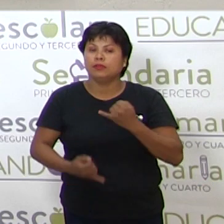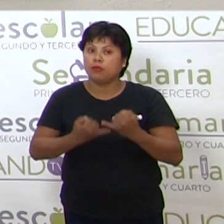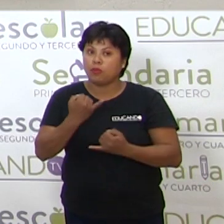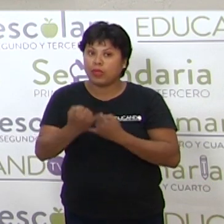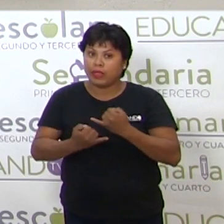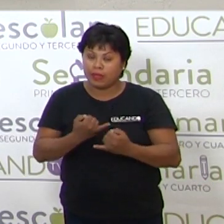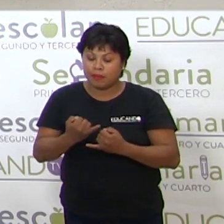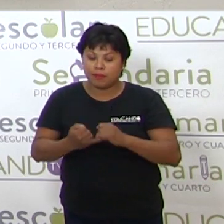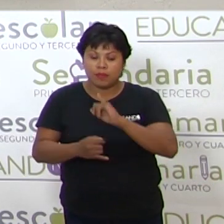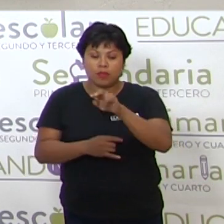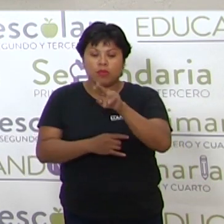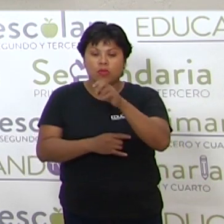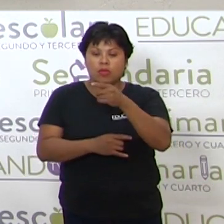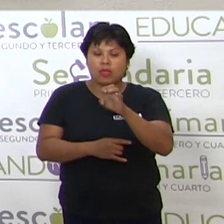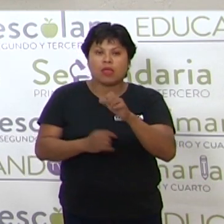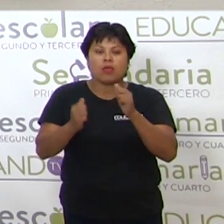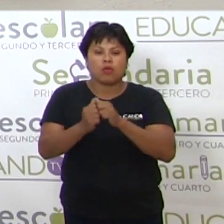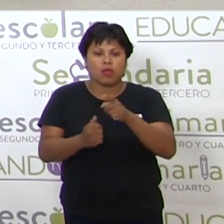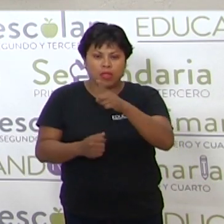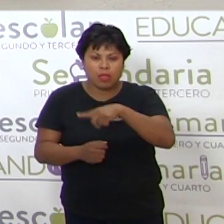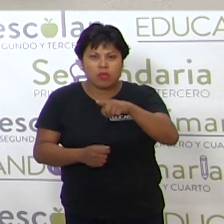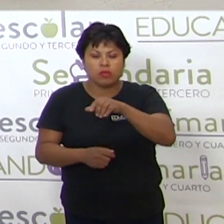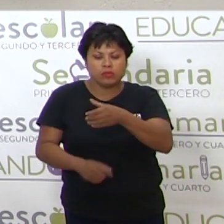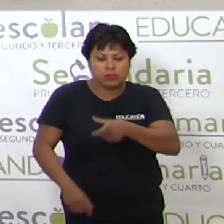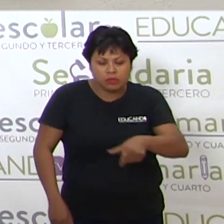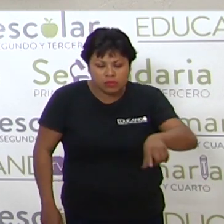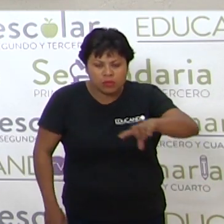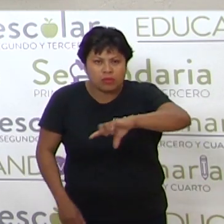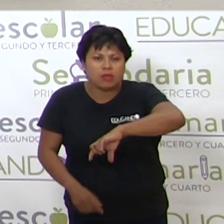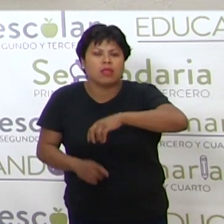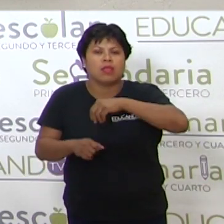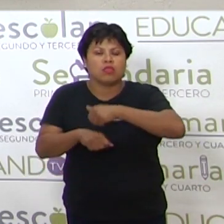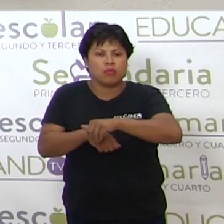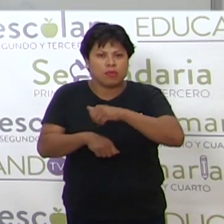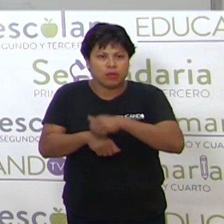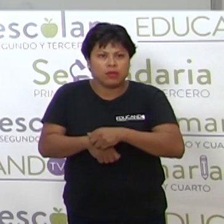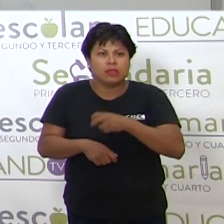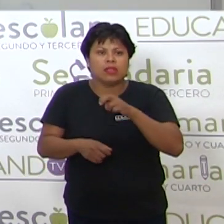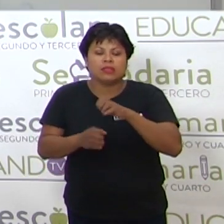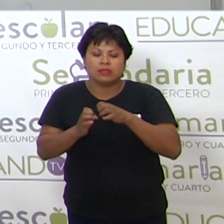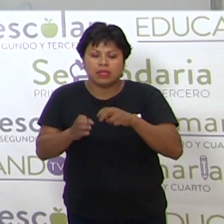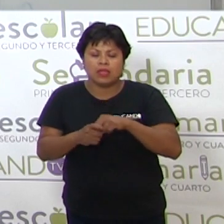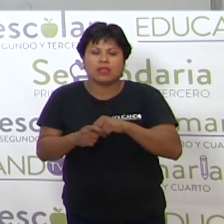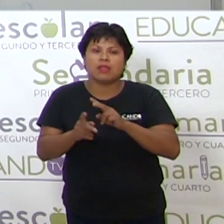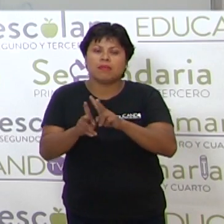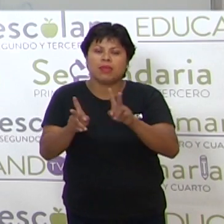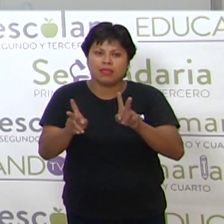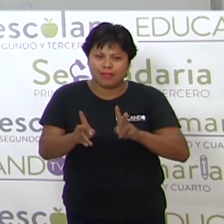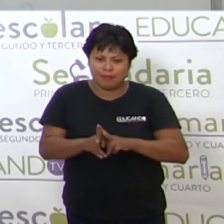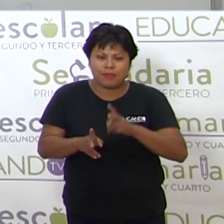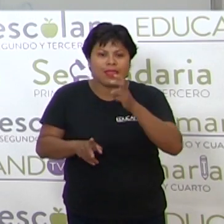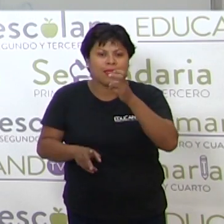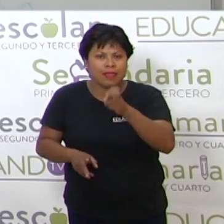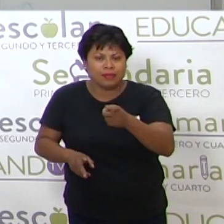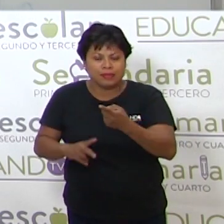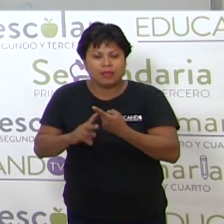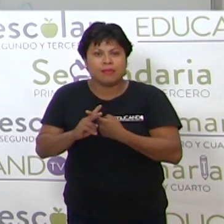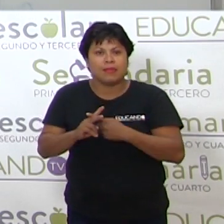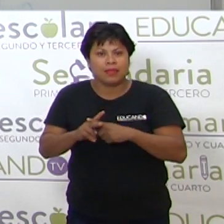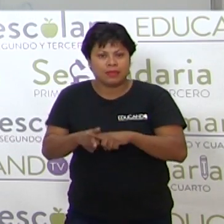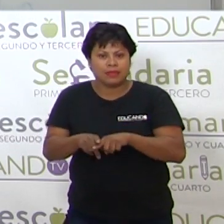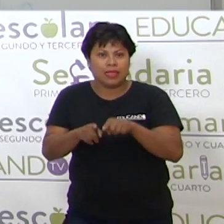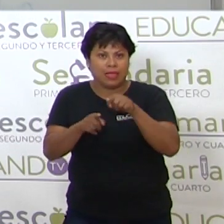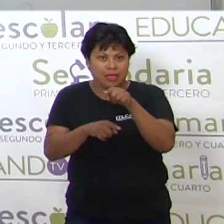con ellos al caracol de números que está en el patio esta oración comienza aquí